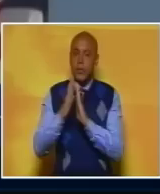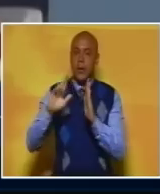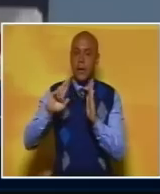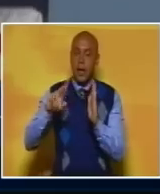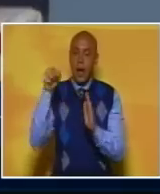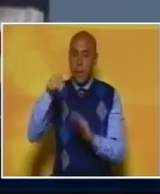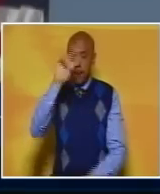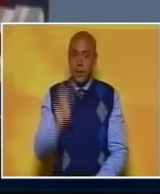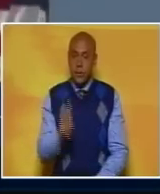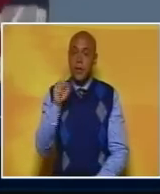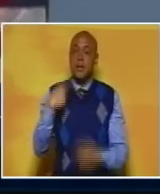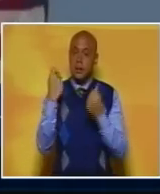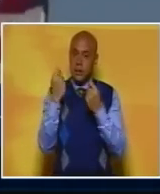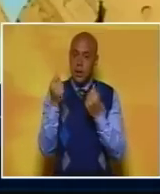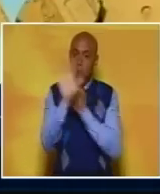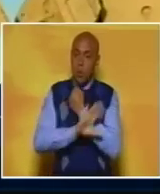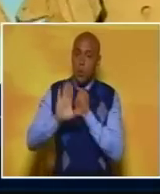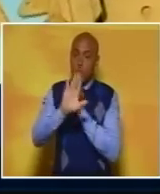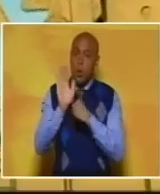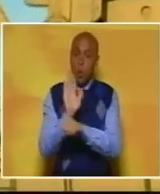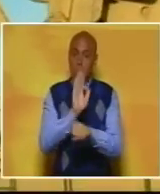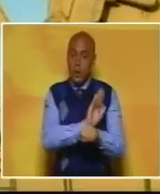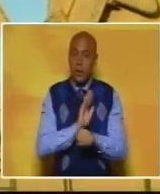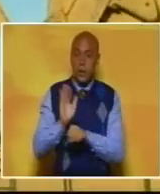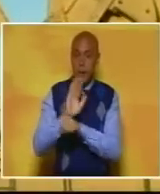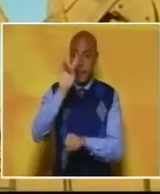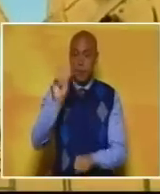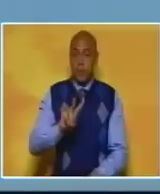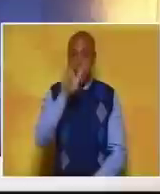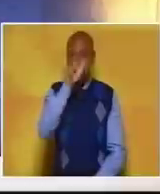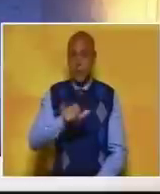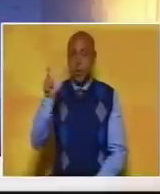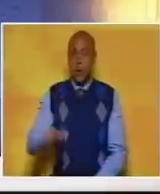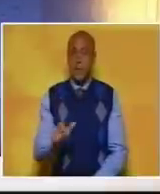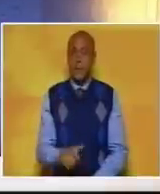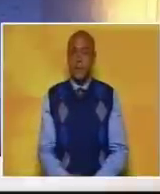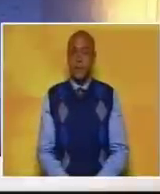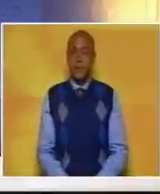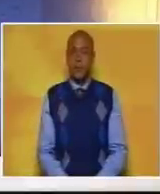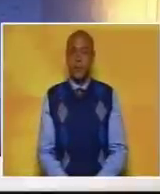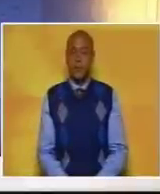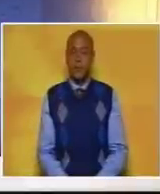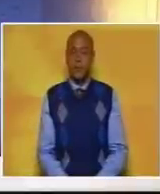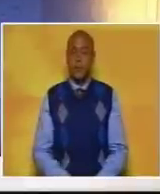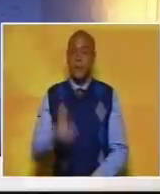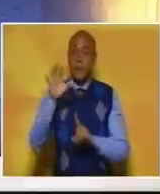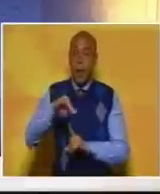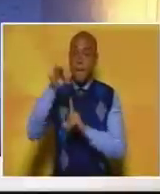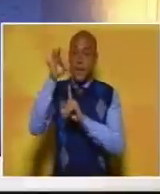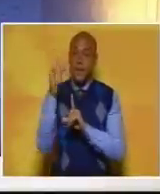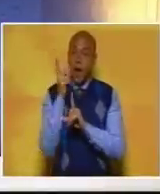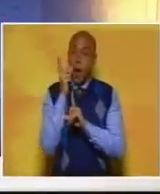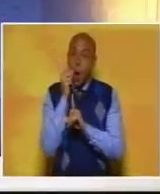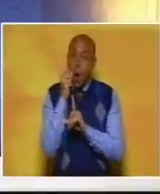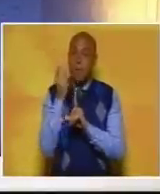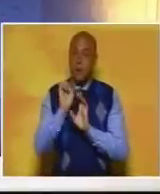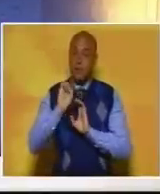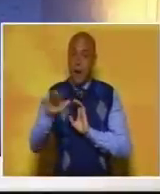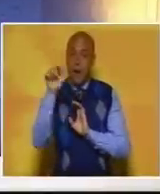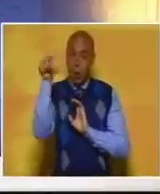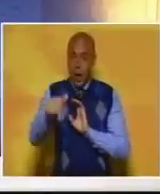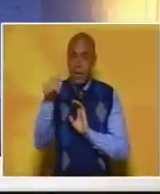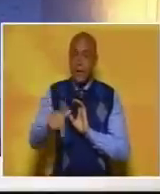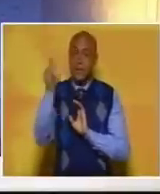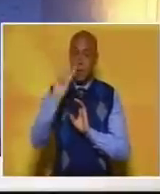y afectar el presupuesto de protección socioeconómica del pueblo venezolano. El enviado especial de Estados Unidos para Venezuela,